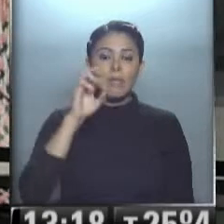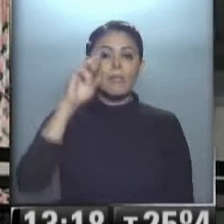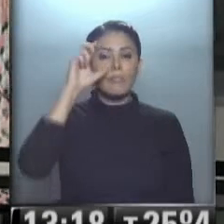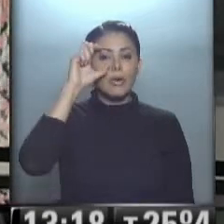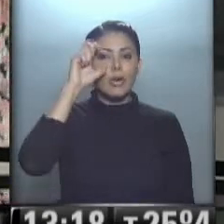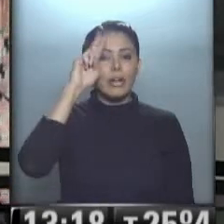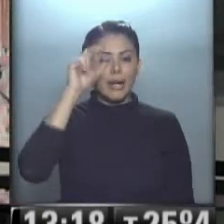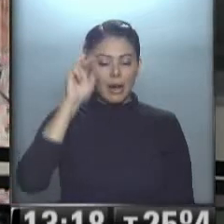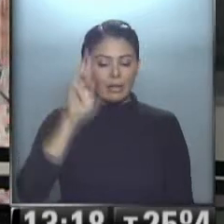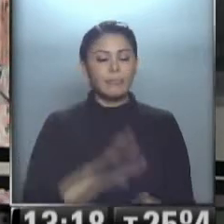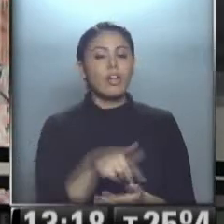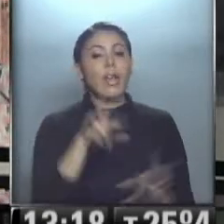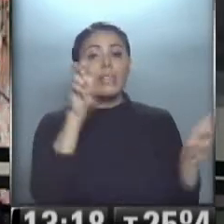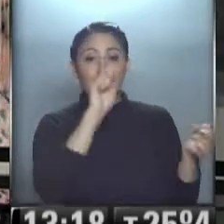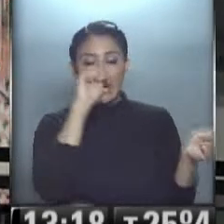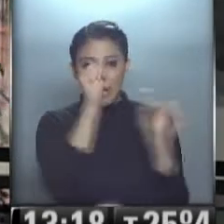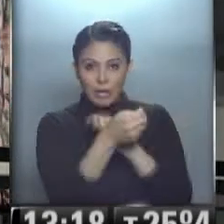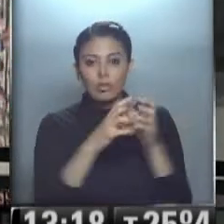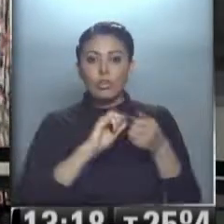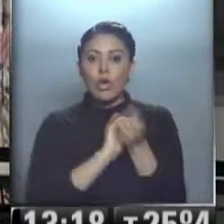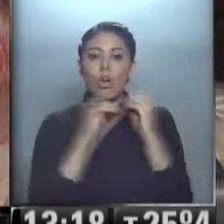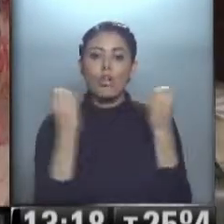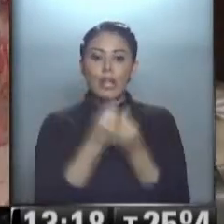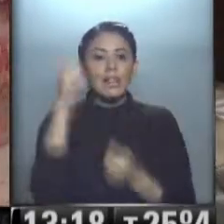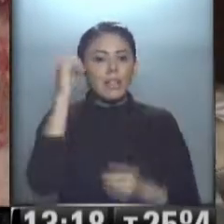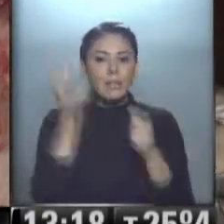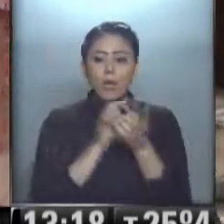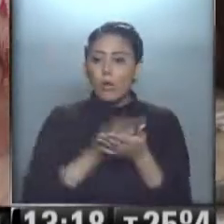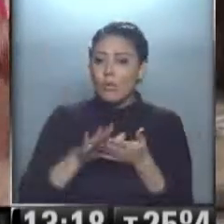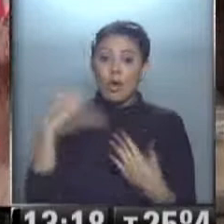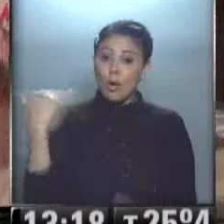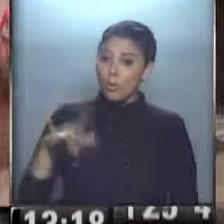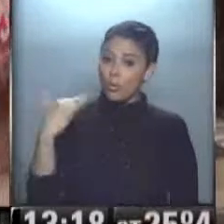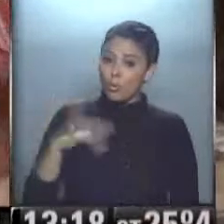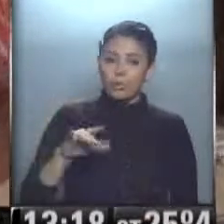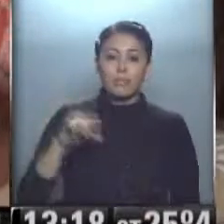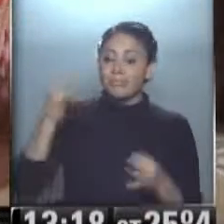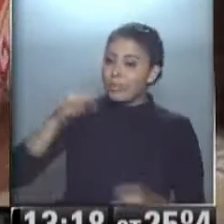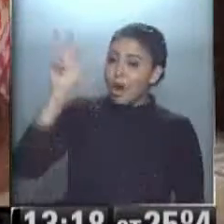vamos a cambiar de tema son 10 los estrenos para hoy jueves 8